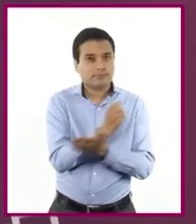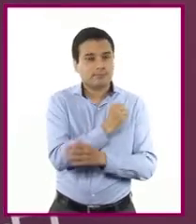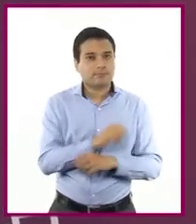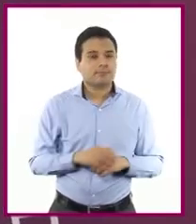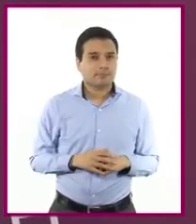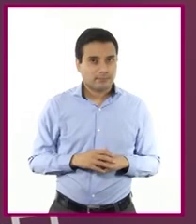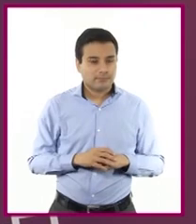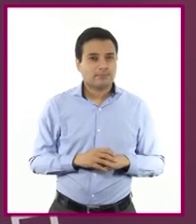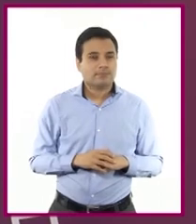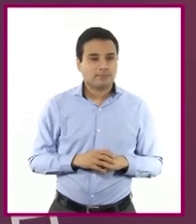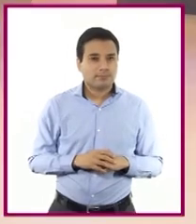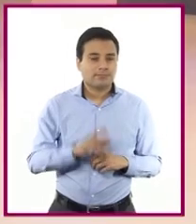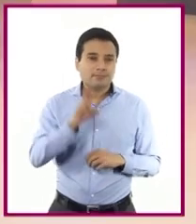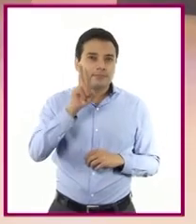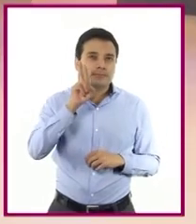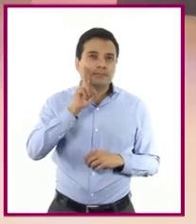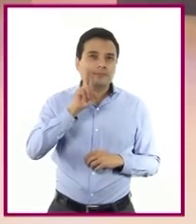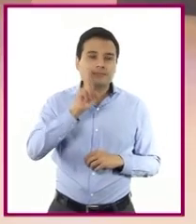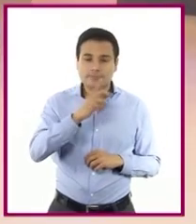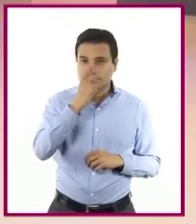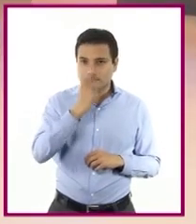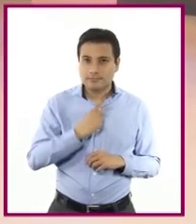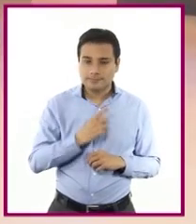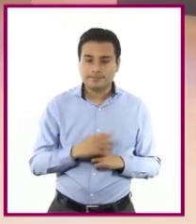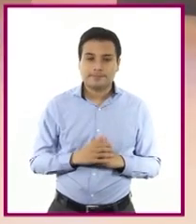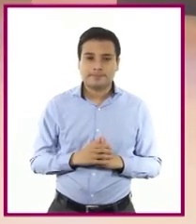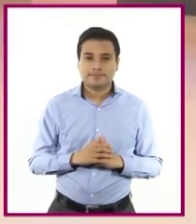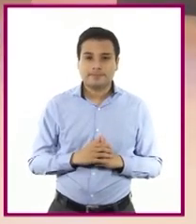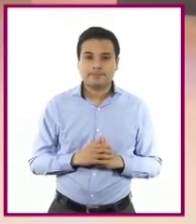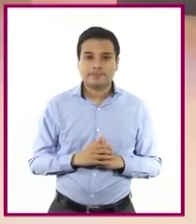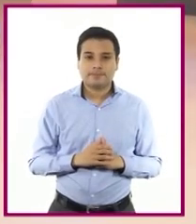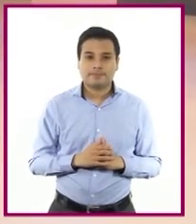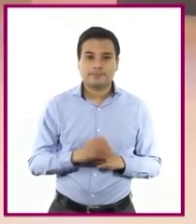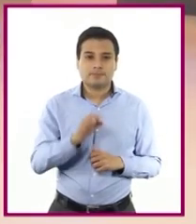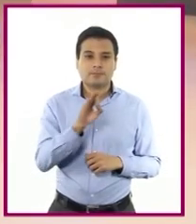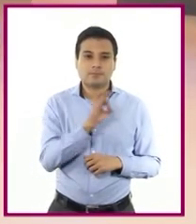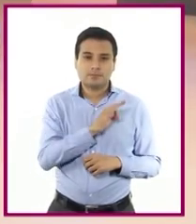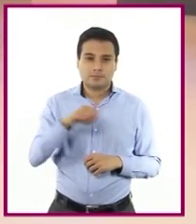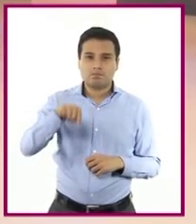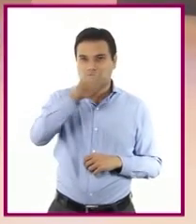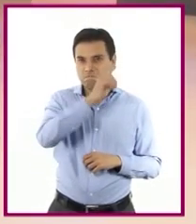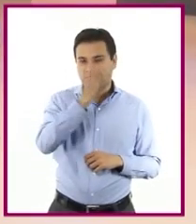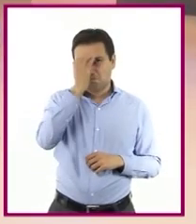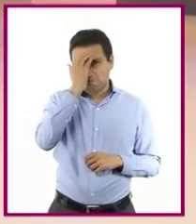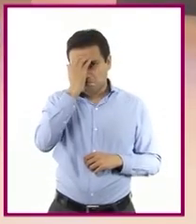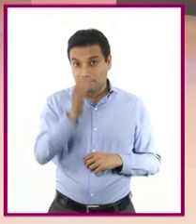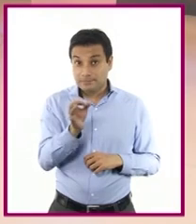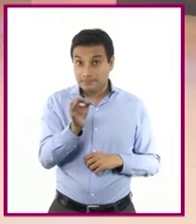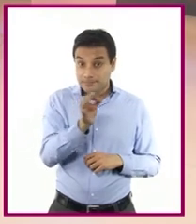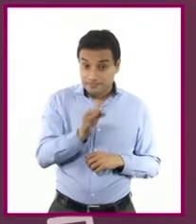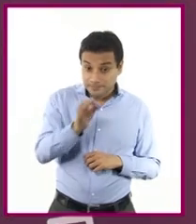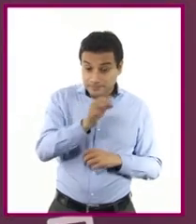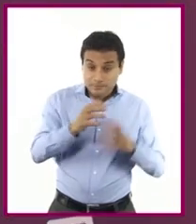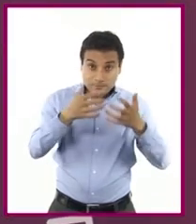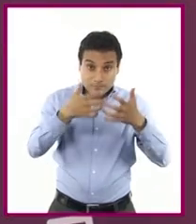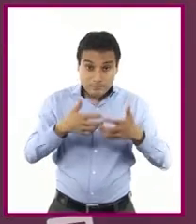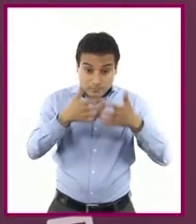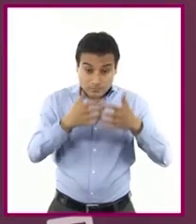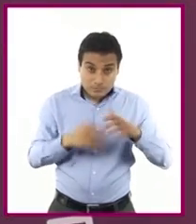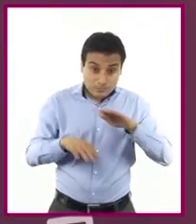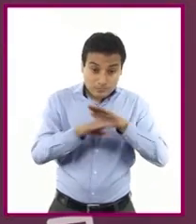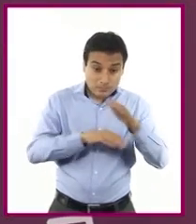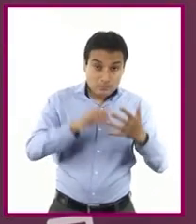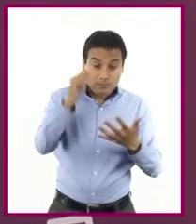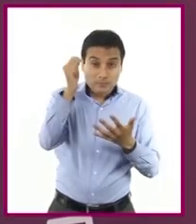equipo. Así es que, dinos, ¿qué escribiste? Nos permitió identificar las funciones básicas de la célula y el